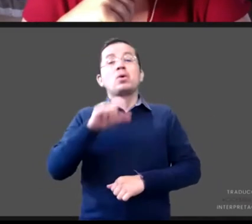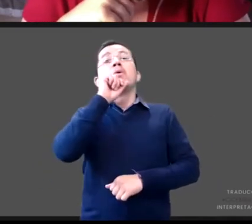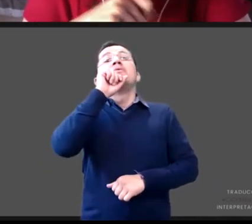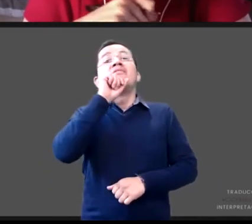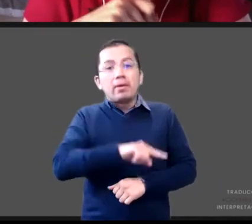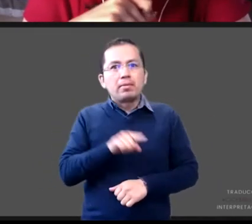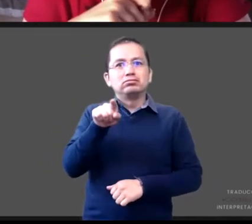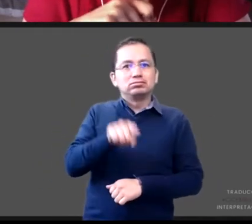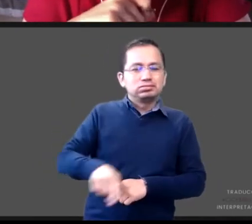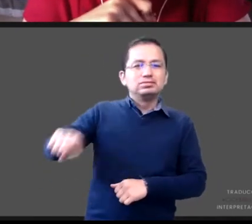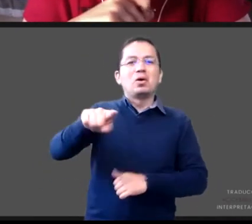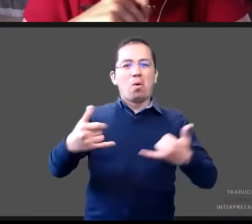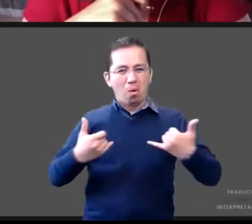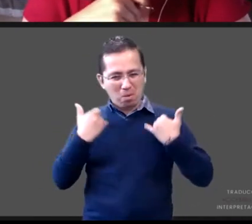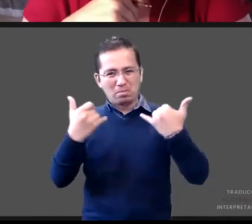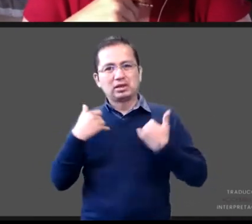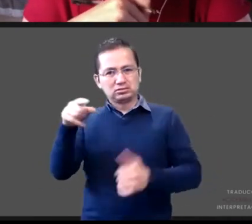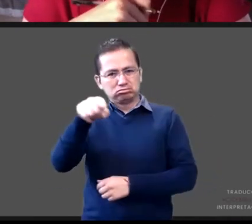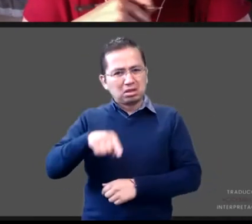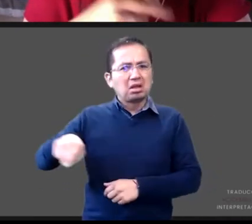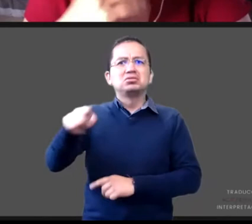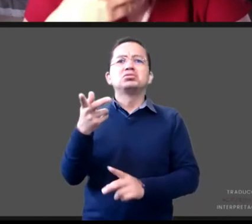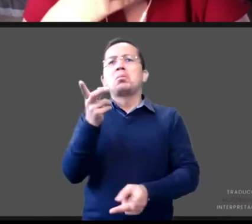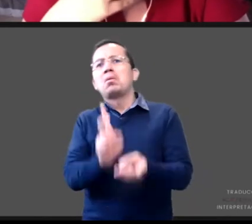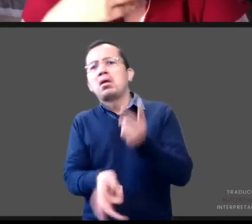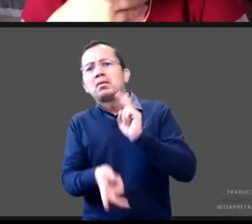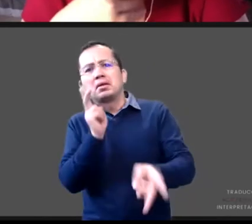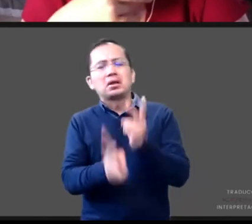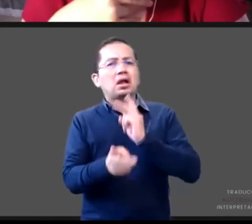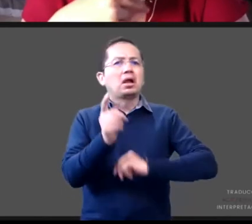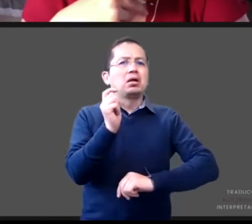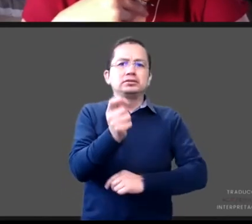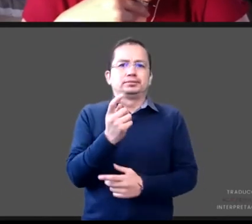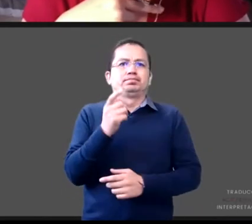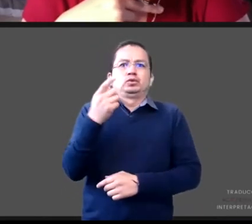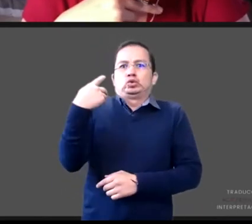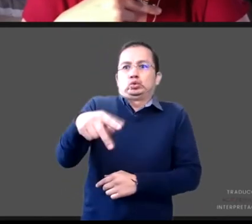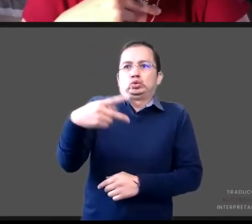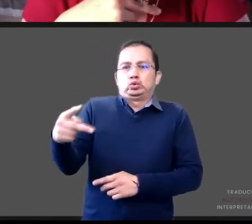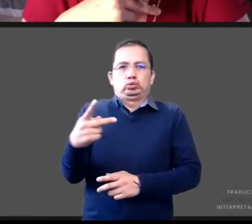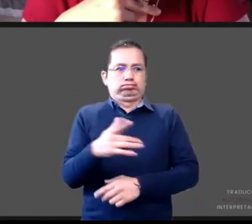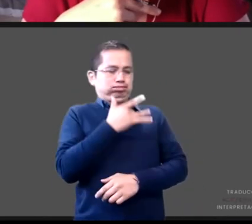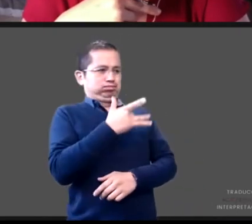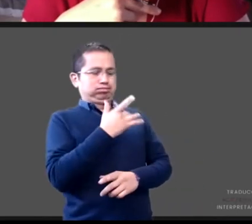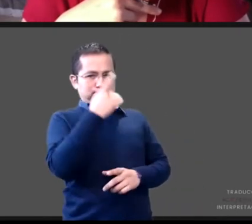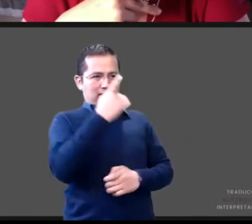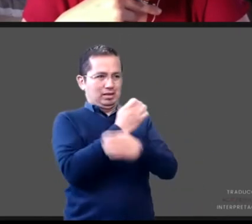todo adolescentes, que hablaron de cómo están viviendo la educación durante este